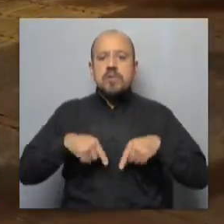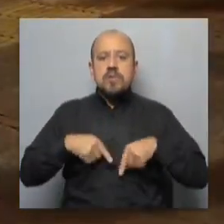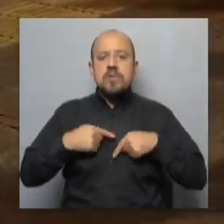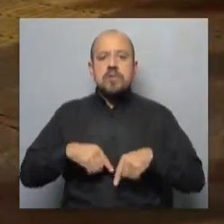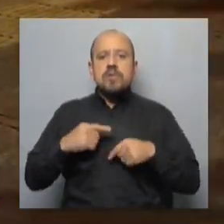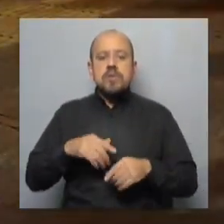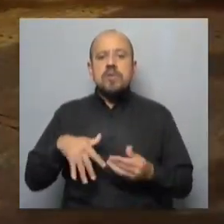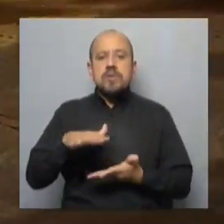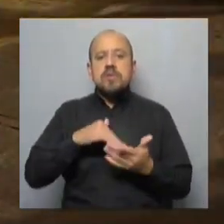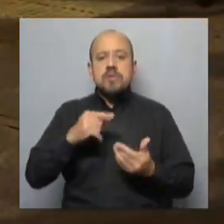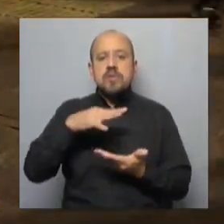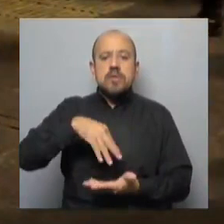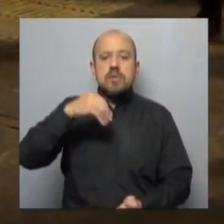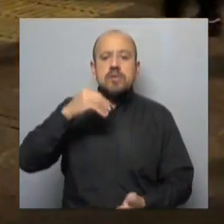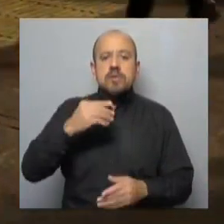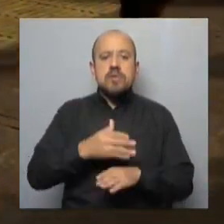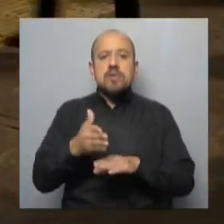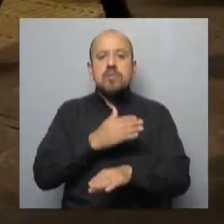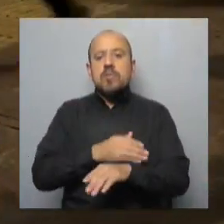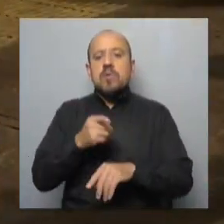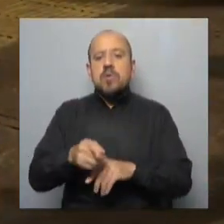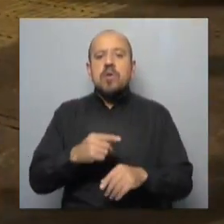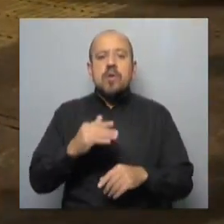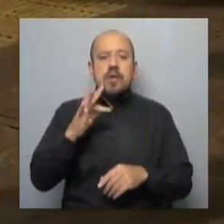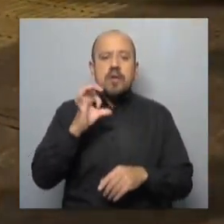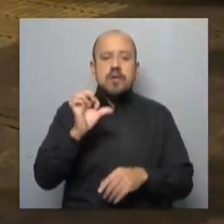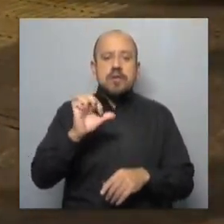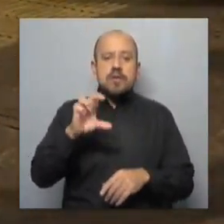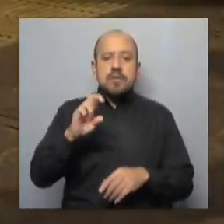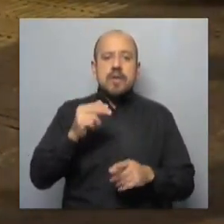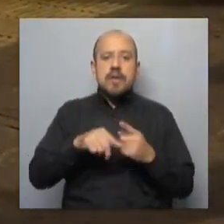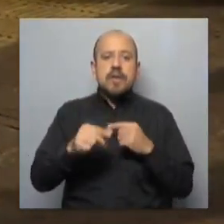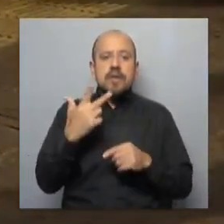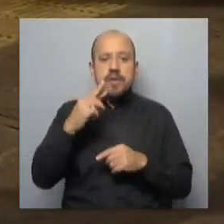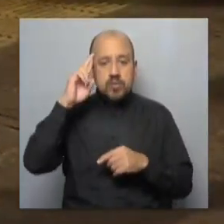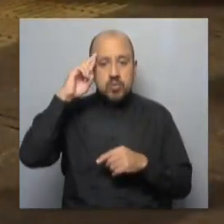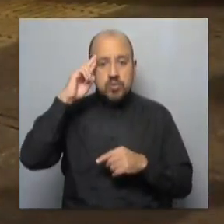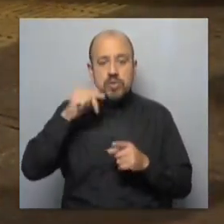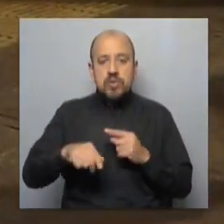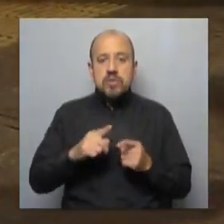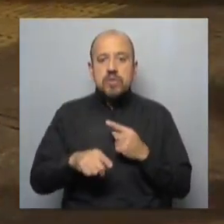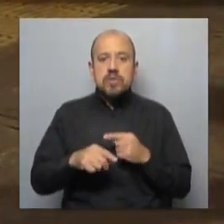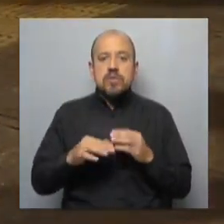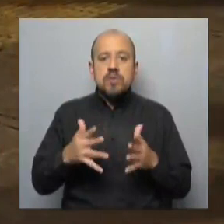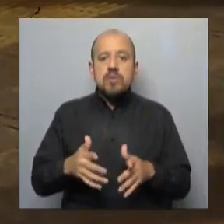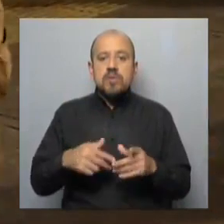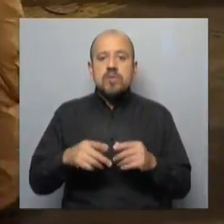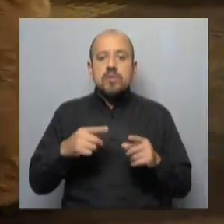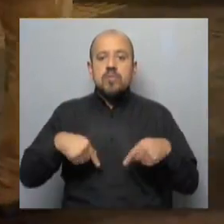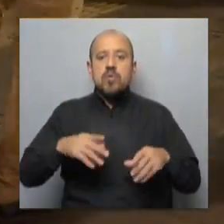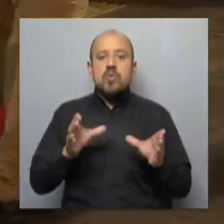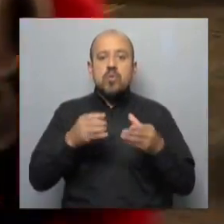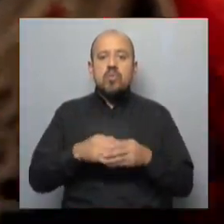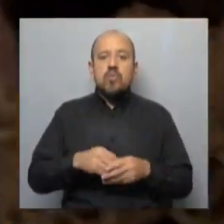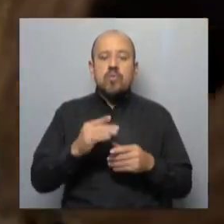plaza libertad hay otra que más temprano se nuclea en ferrer serra y democracia en la zona de tres cruces en un encuentro con forma por tejido feminista